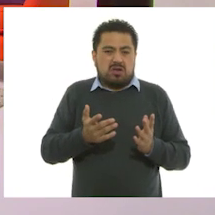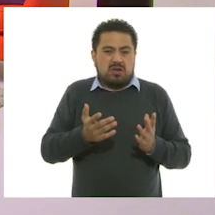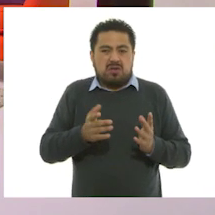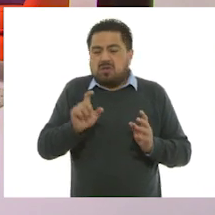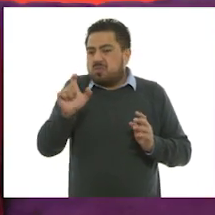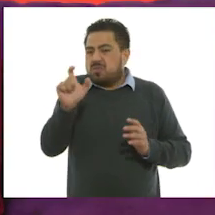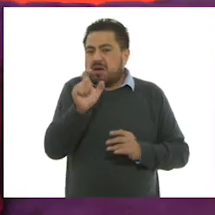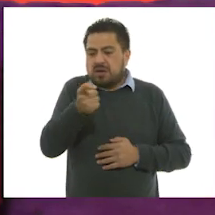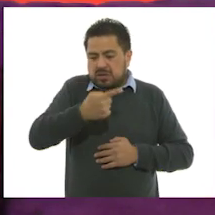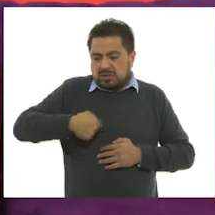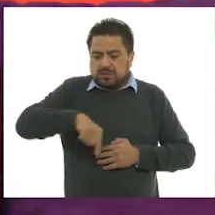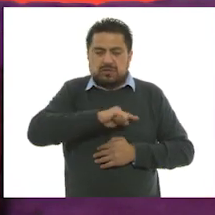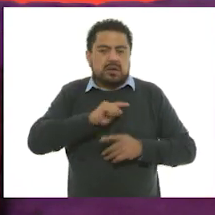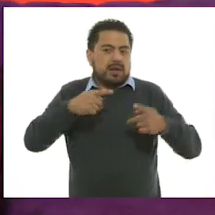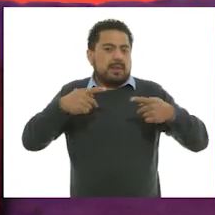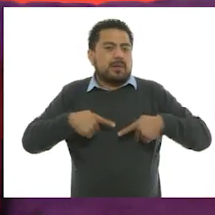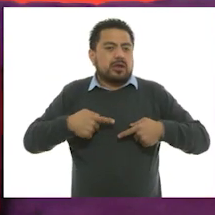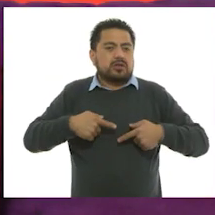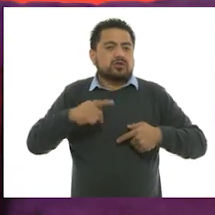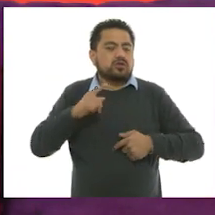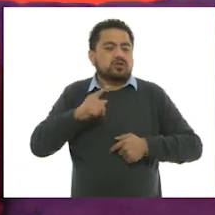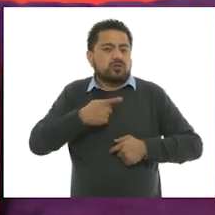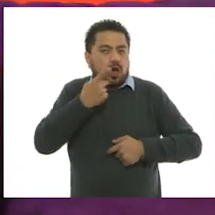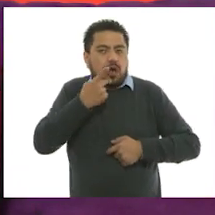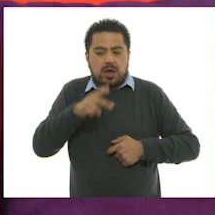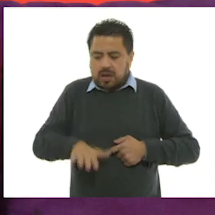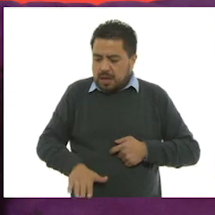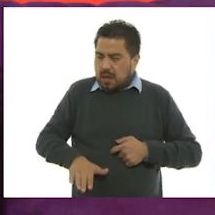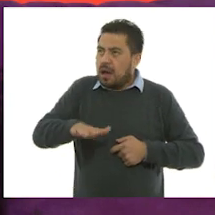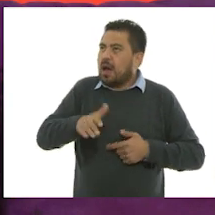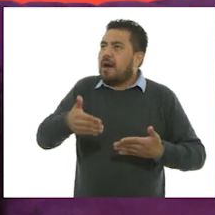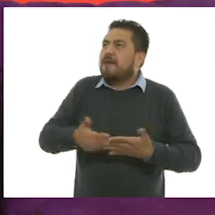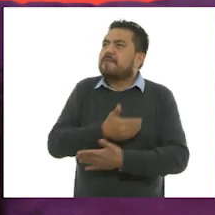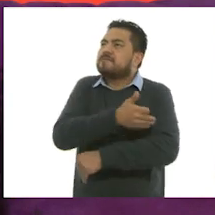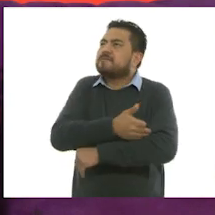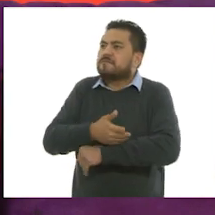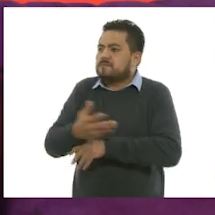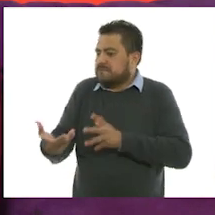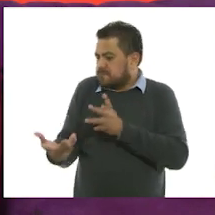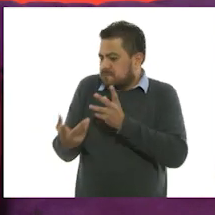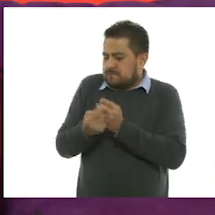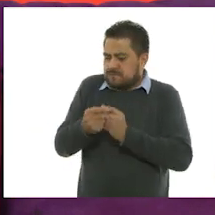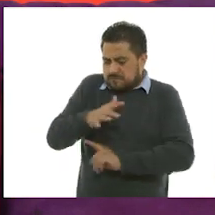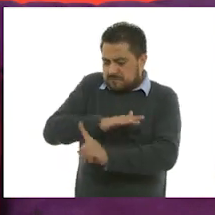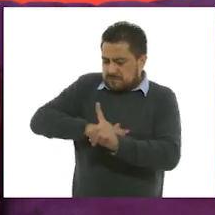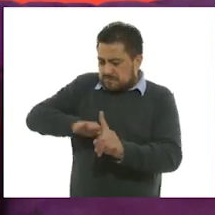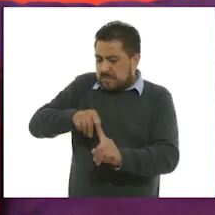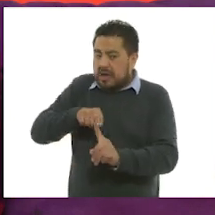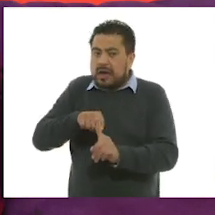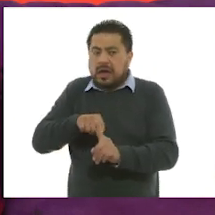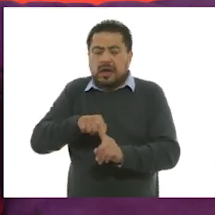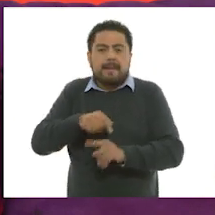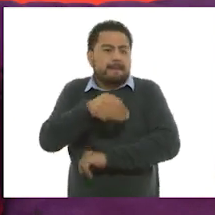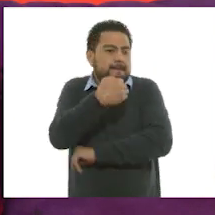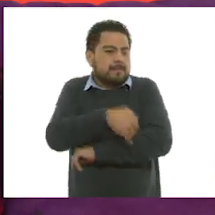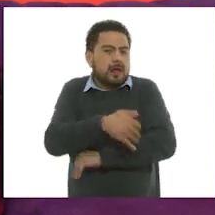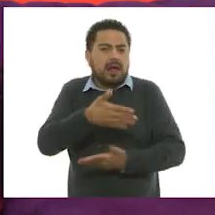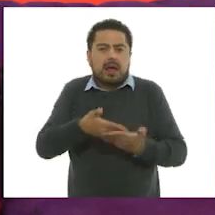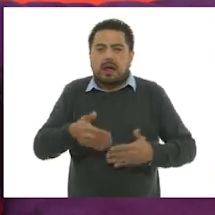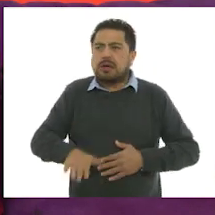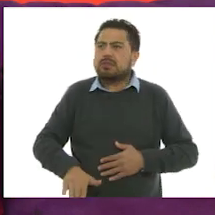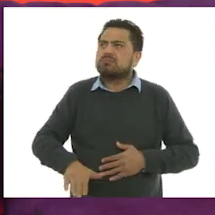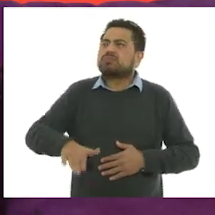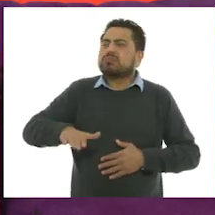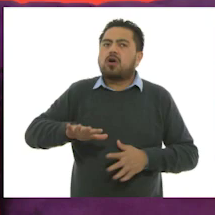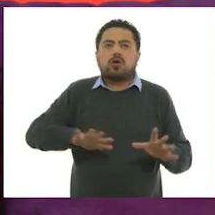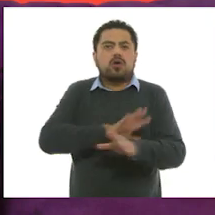Cuando nosotras, las personas oyentes, nacimos, nuestros familiares o las personas que estuvieron a nuestro alrededor, mientras crecíamos, todo